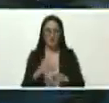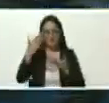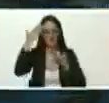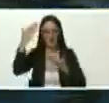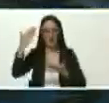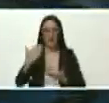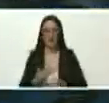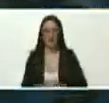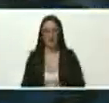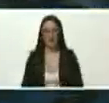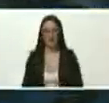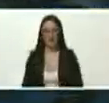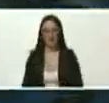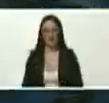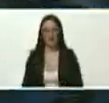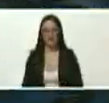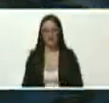saludarlo.